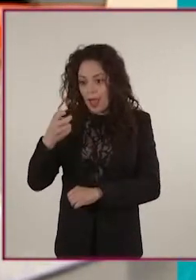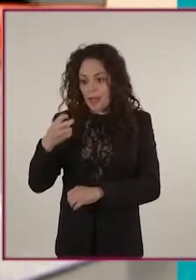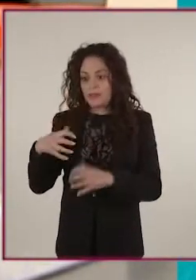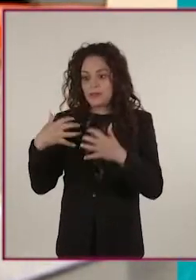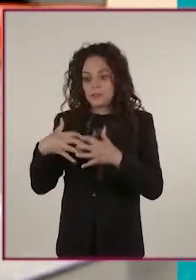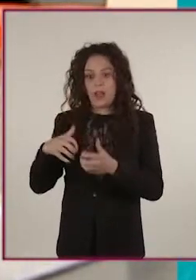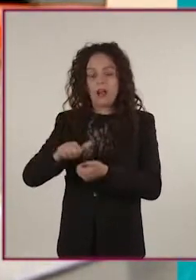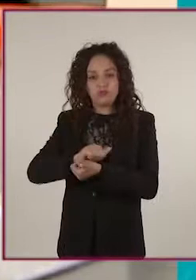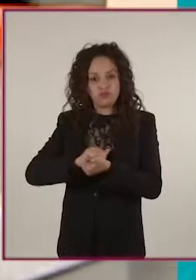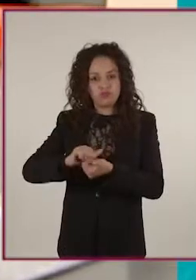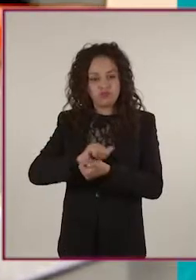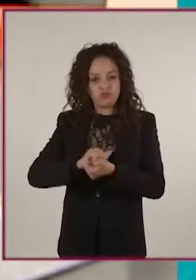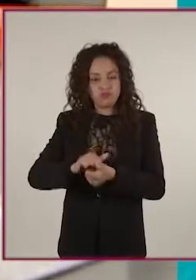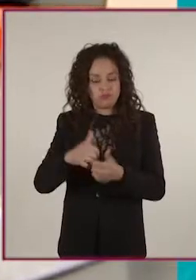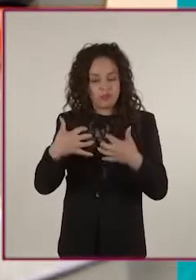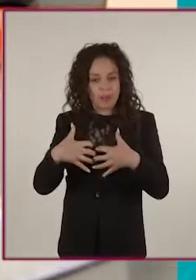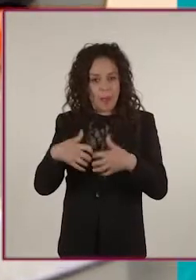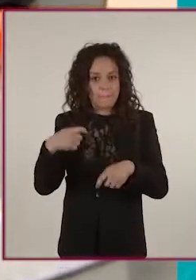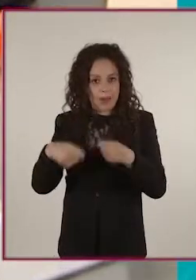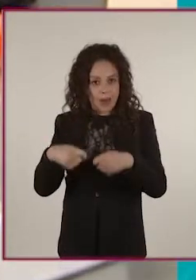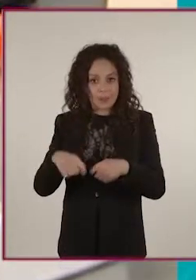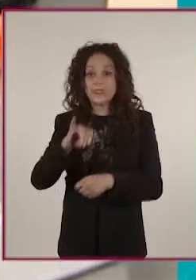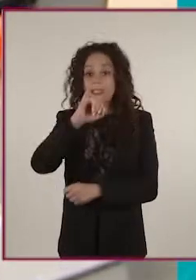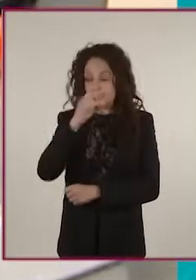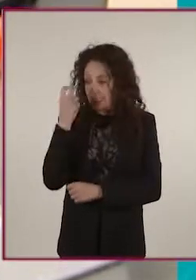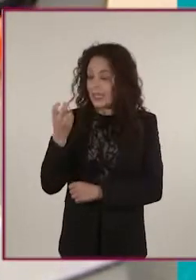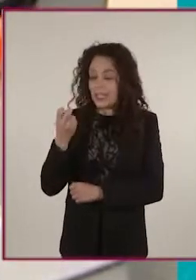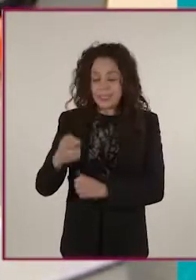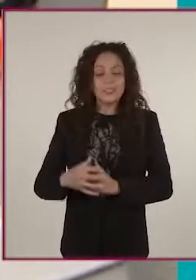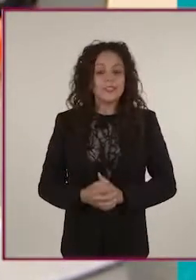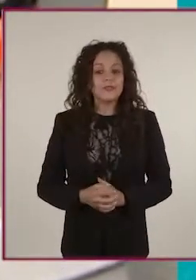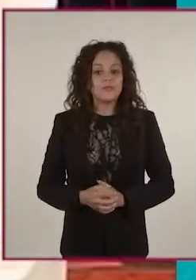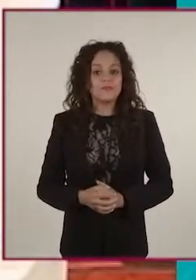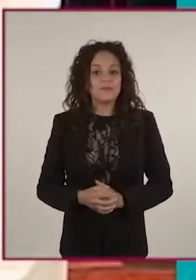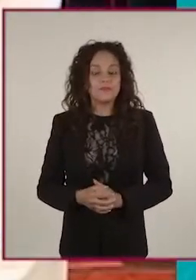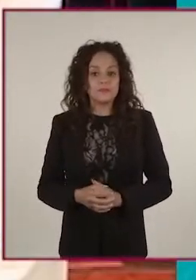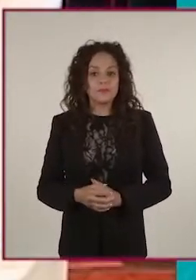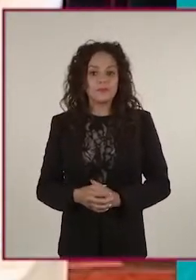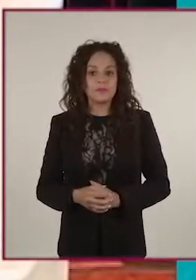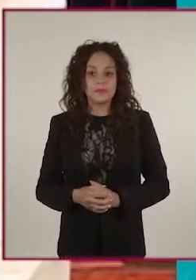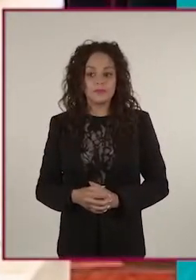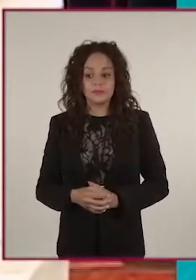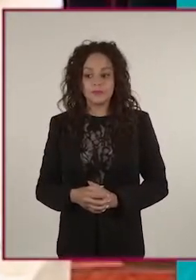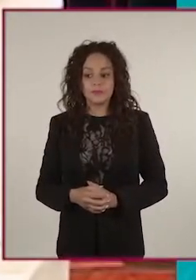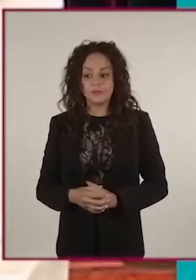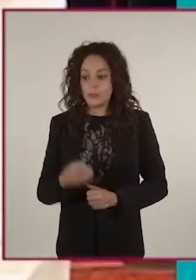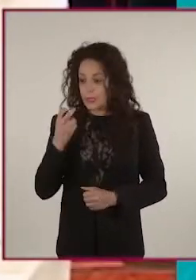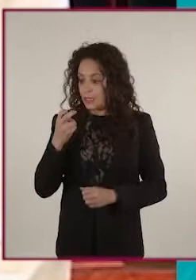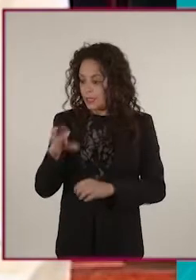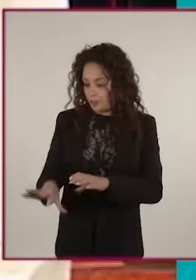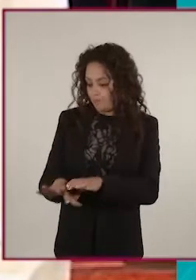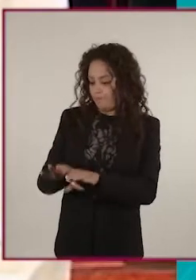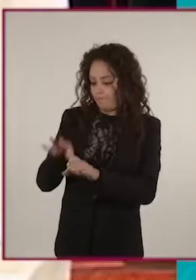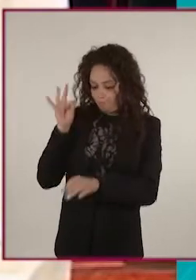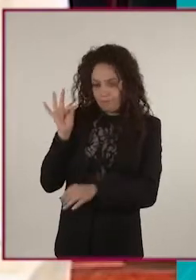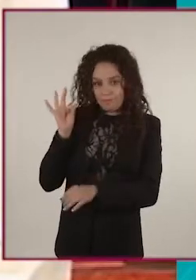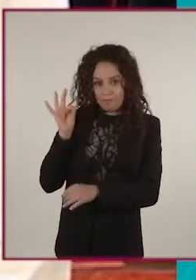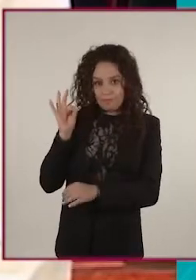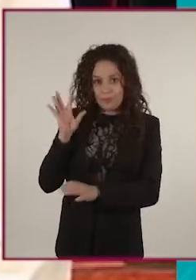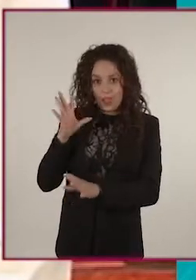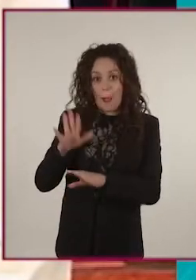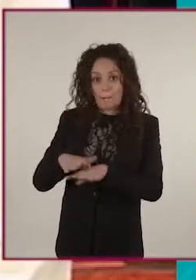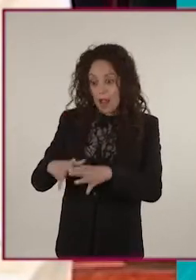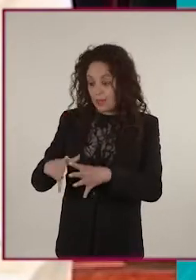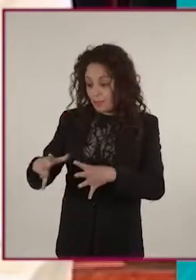después tomamos esas bacterias que pudimos crecer en ese caldo y podemos extraer el poliéster